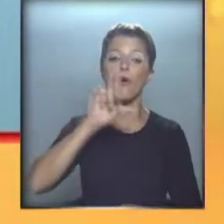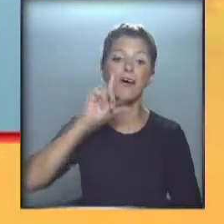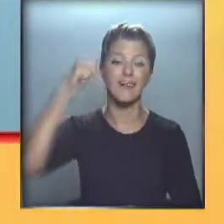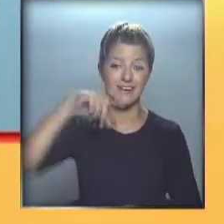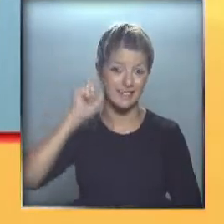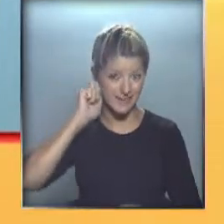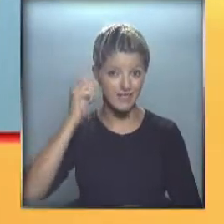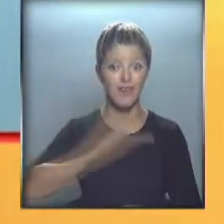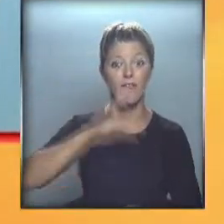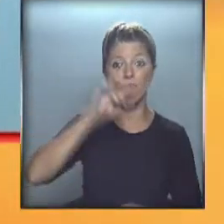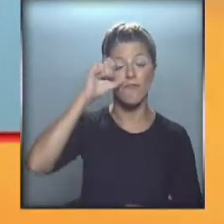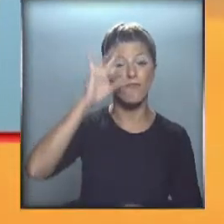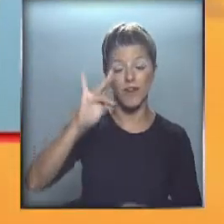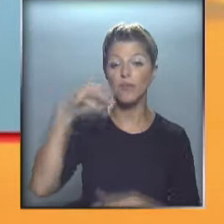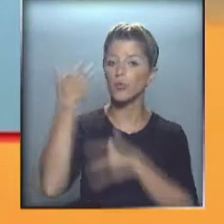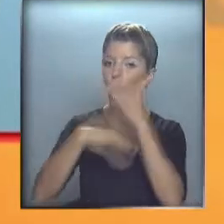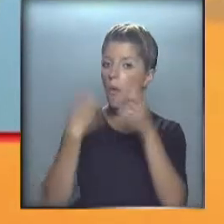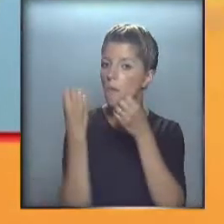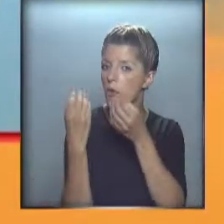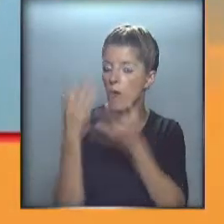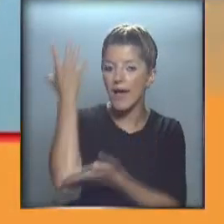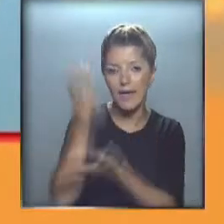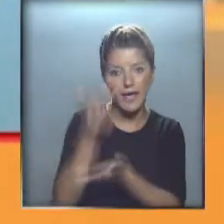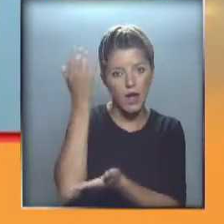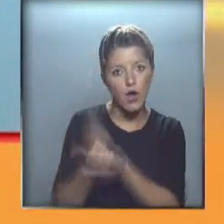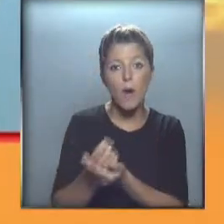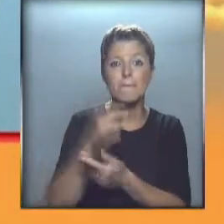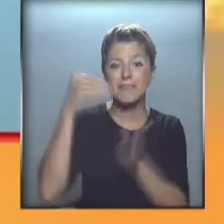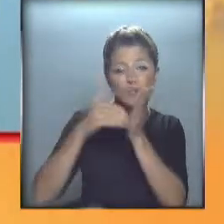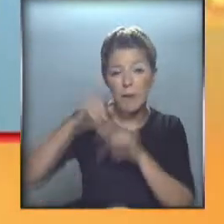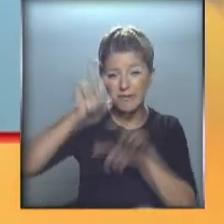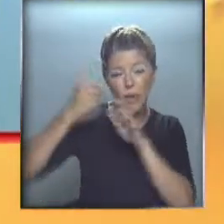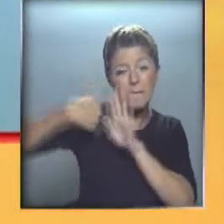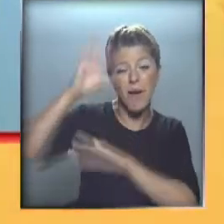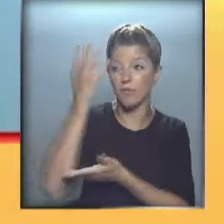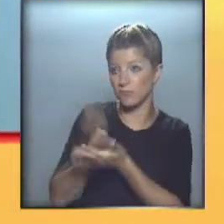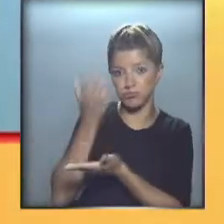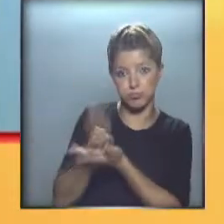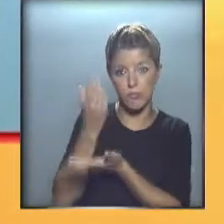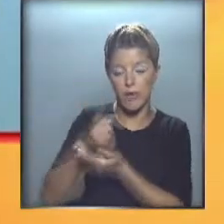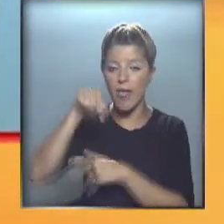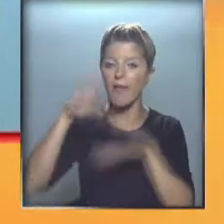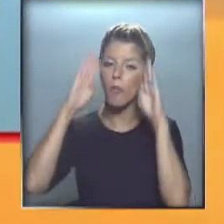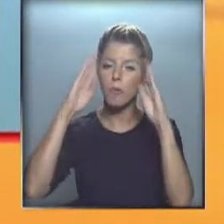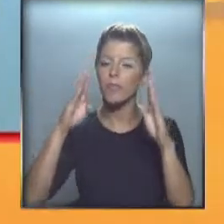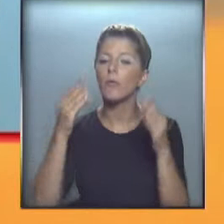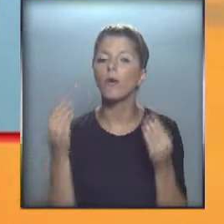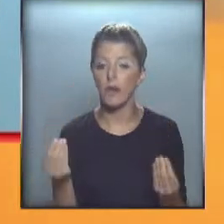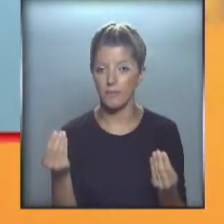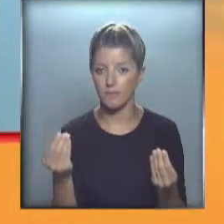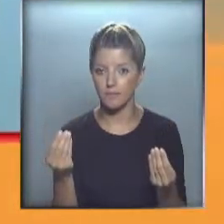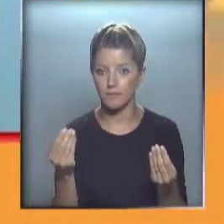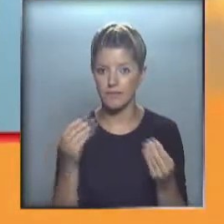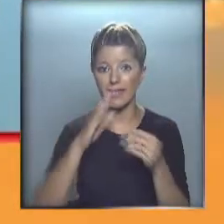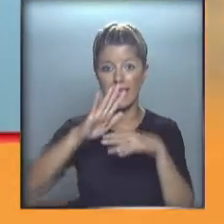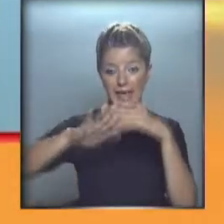bueno que fue descargado por millones de gente. Que la idea es que no